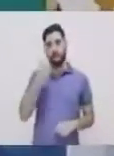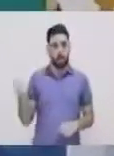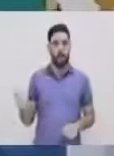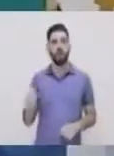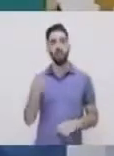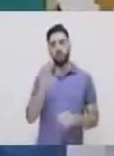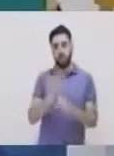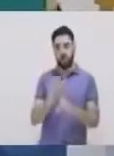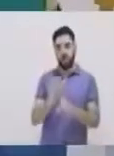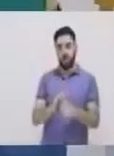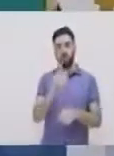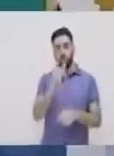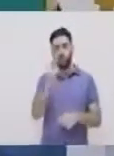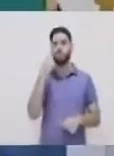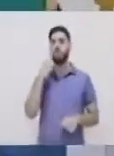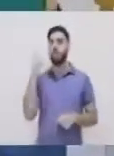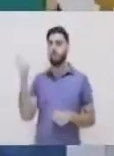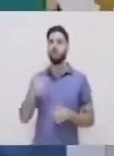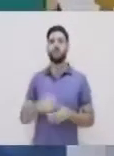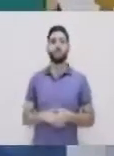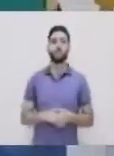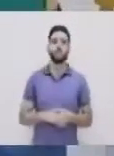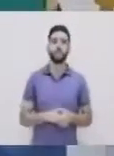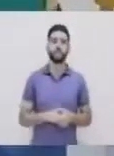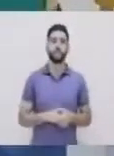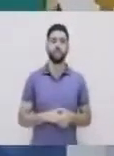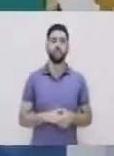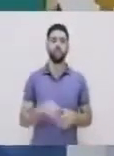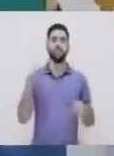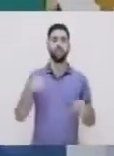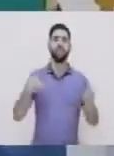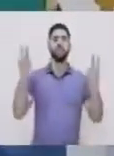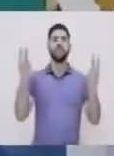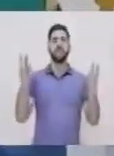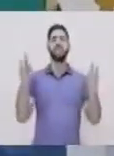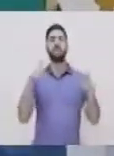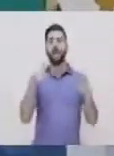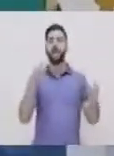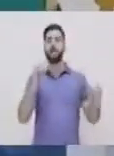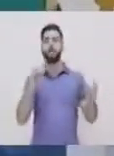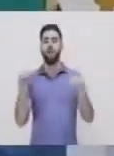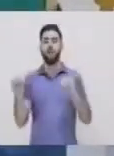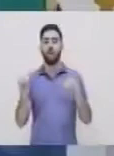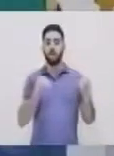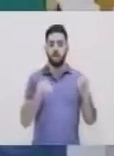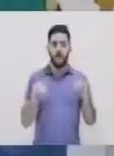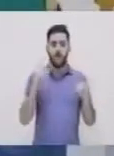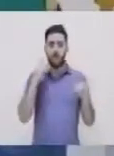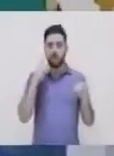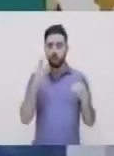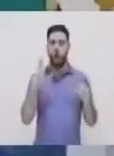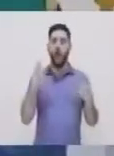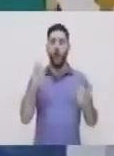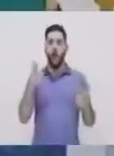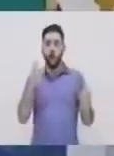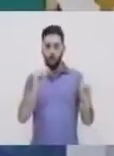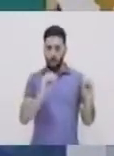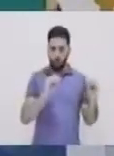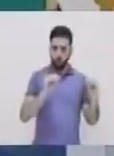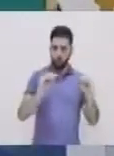hoy hablaremos acerca de la conservación de la cantidad de movimiento y de las